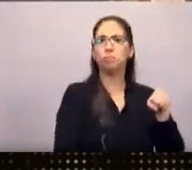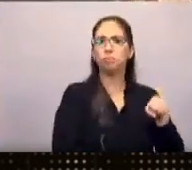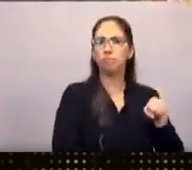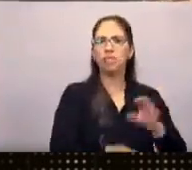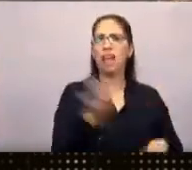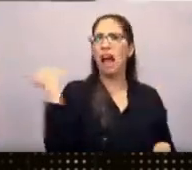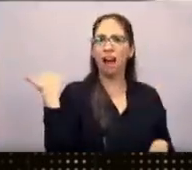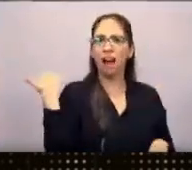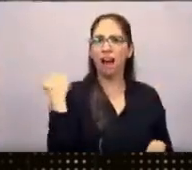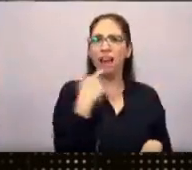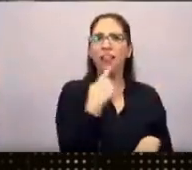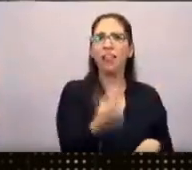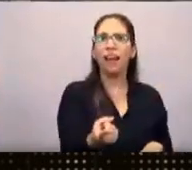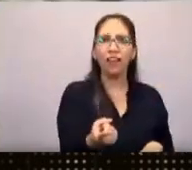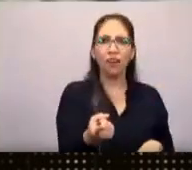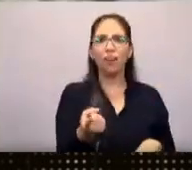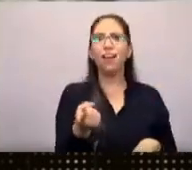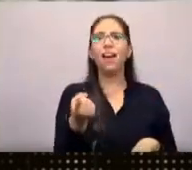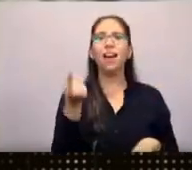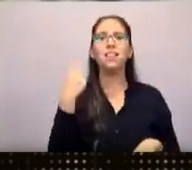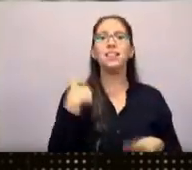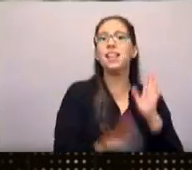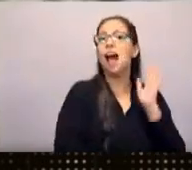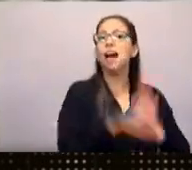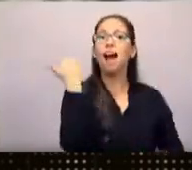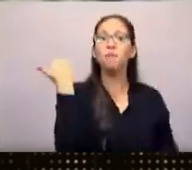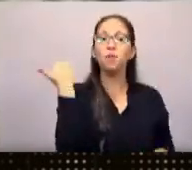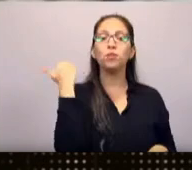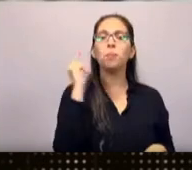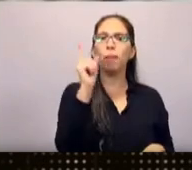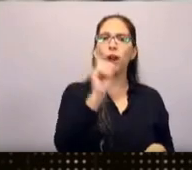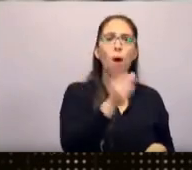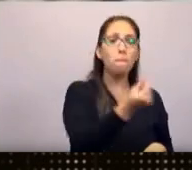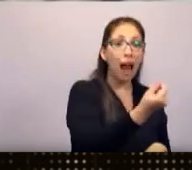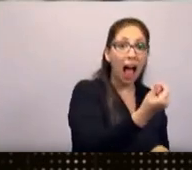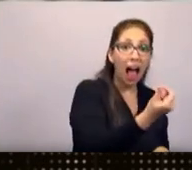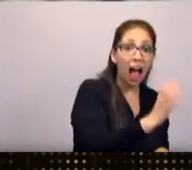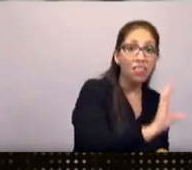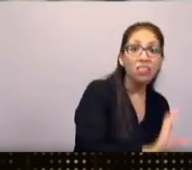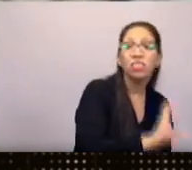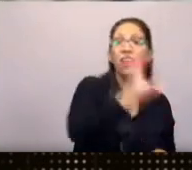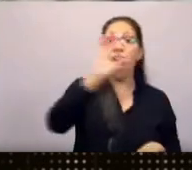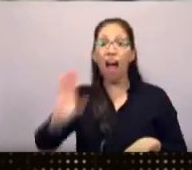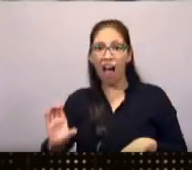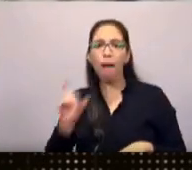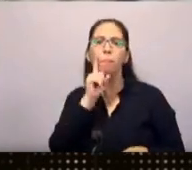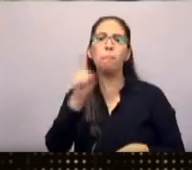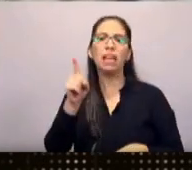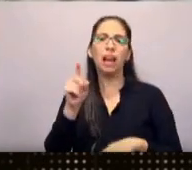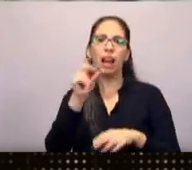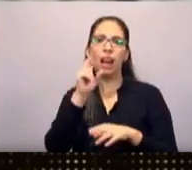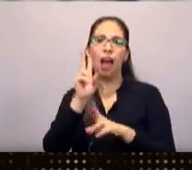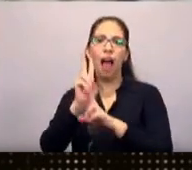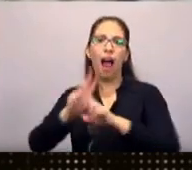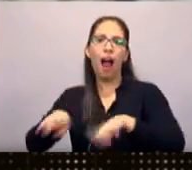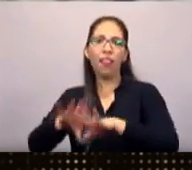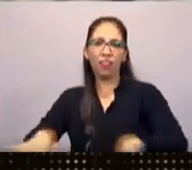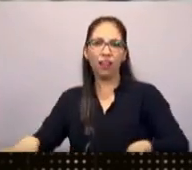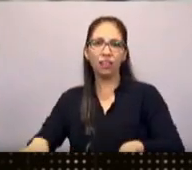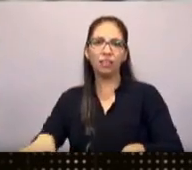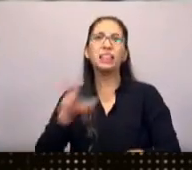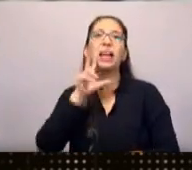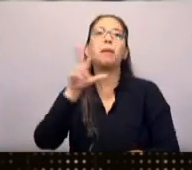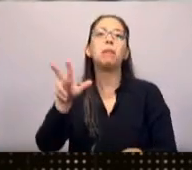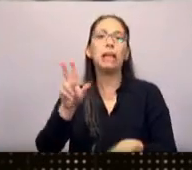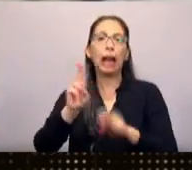dijeron tranquilos e lo sacamos pero esta plata la vamos a invertir en 3000 Jardines de infantes 3000